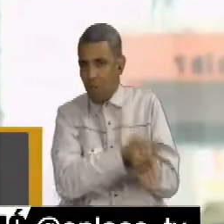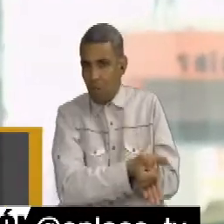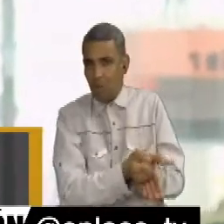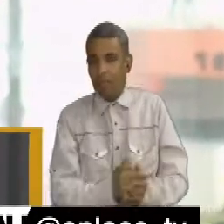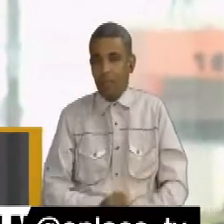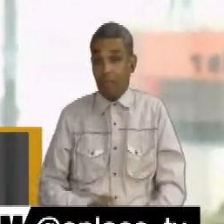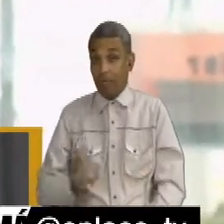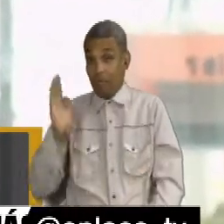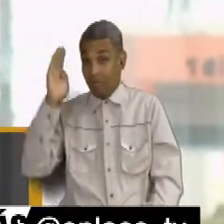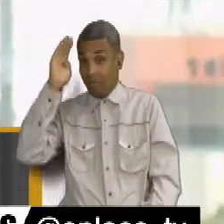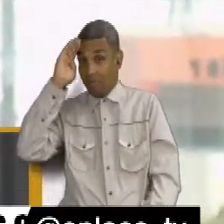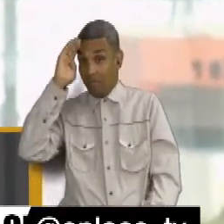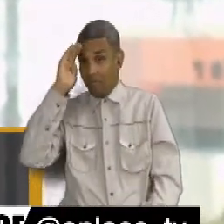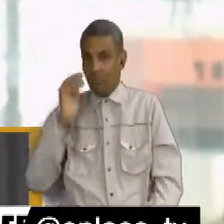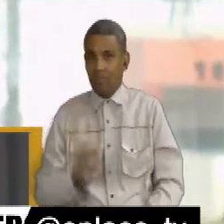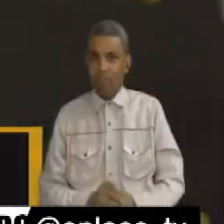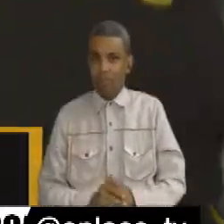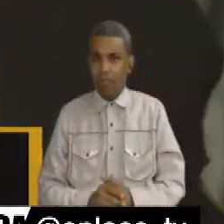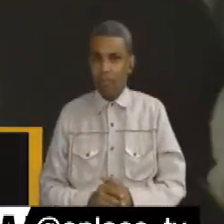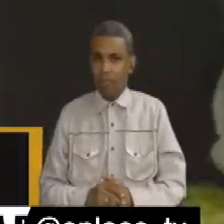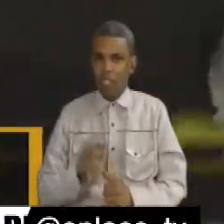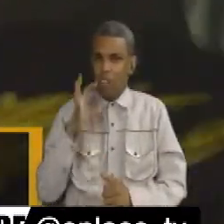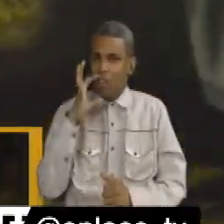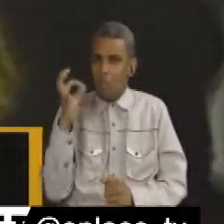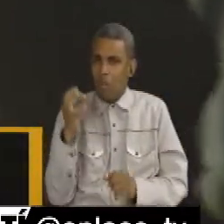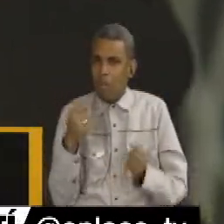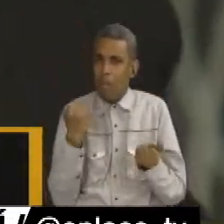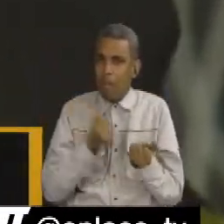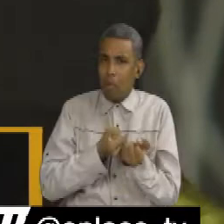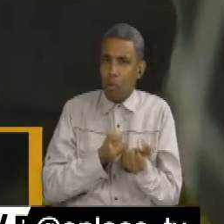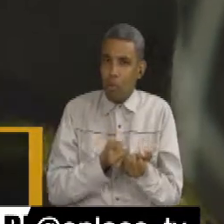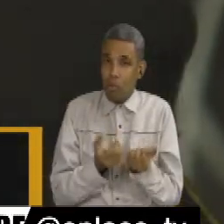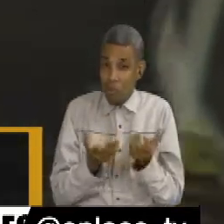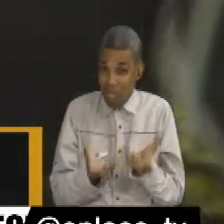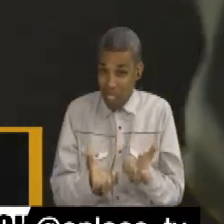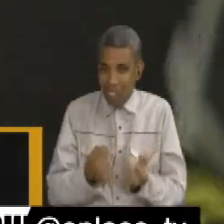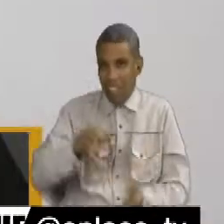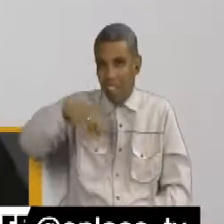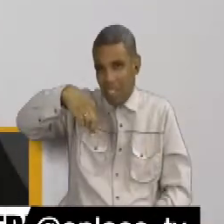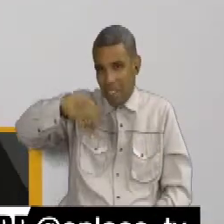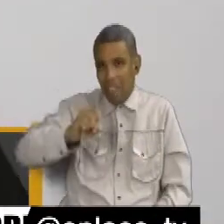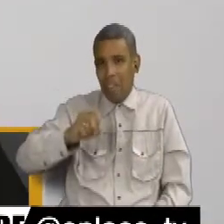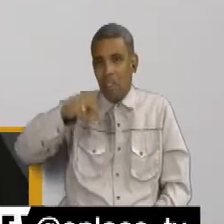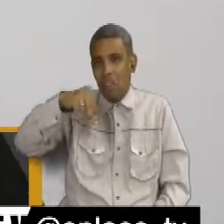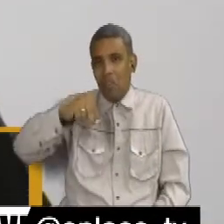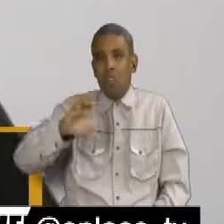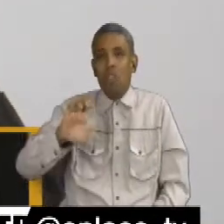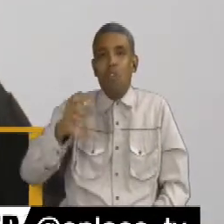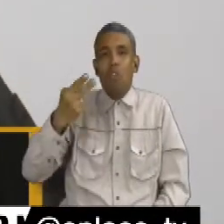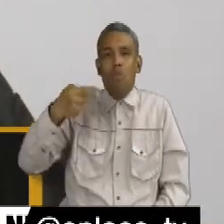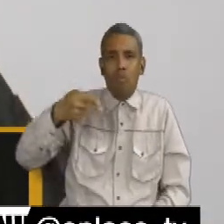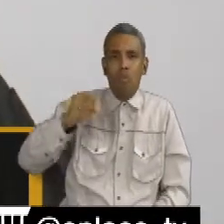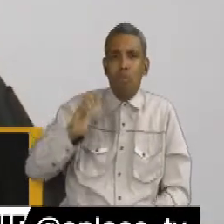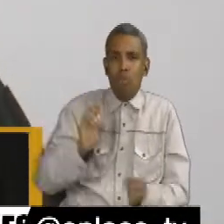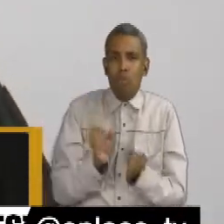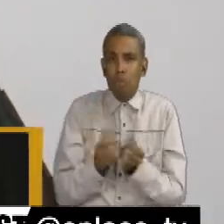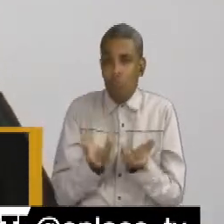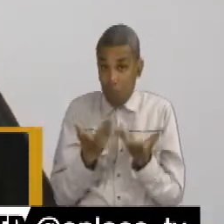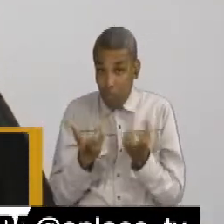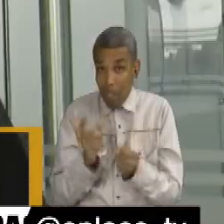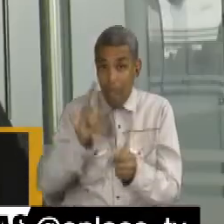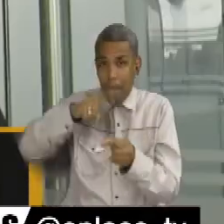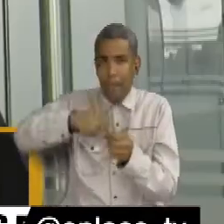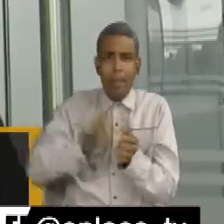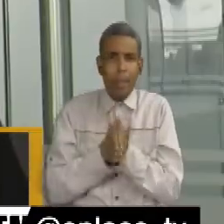está apoyada por un artista de talla nacional. Si usted quiere hacer parte de ella, escuche bien cómo se puede vincular.